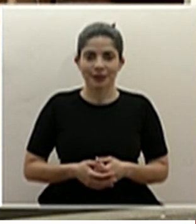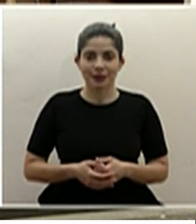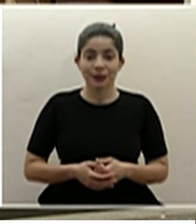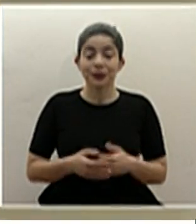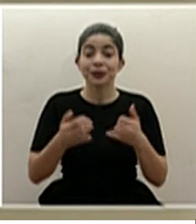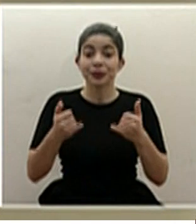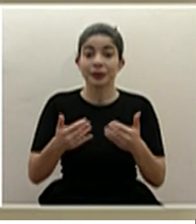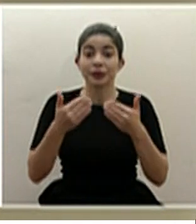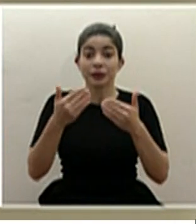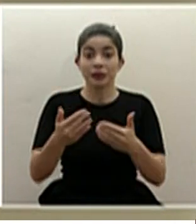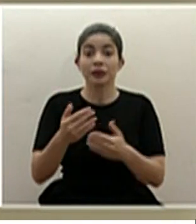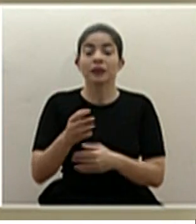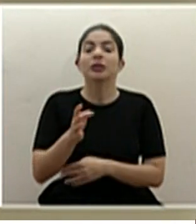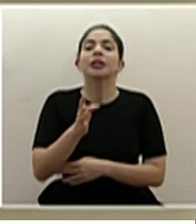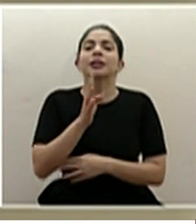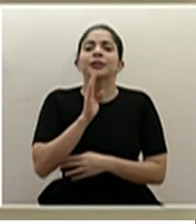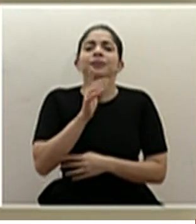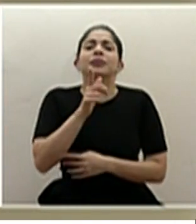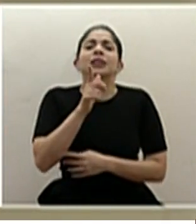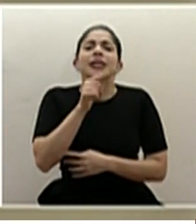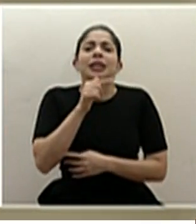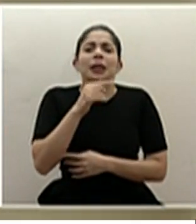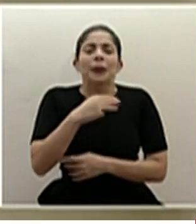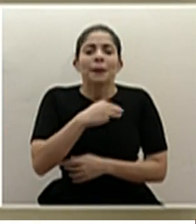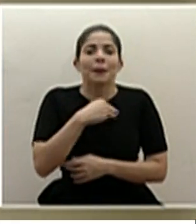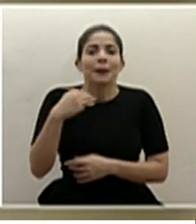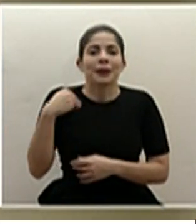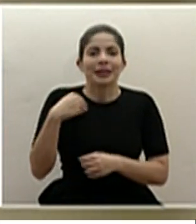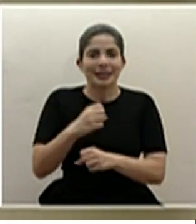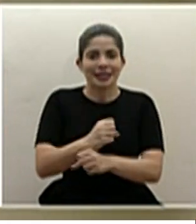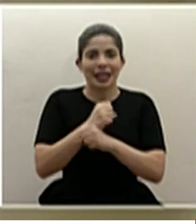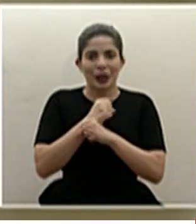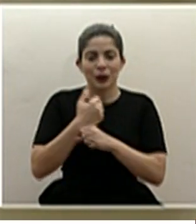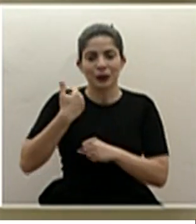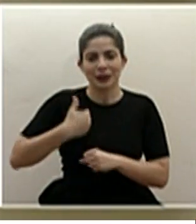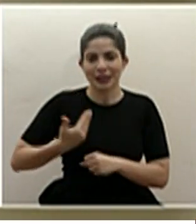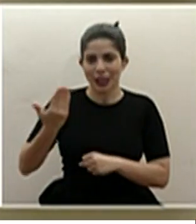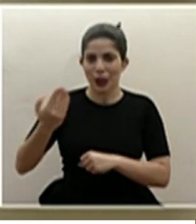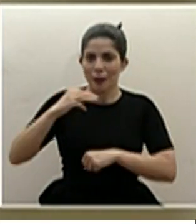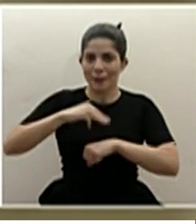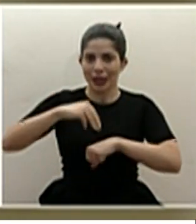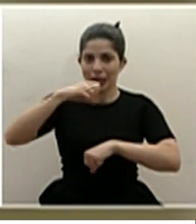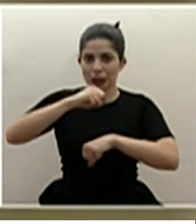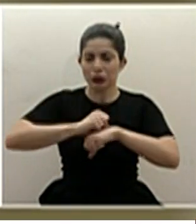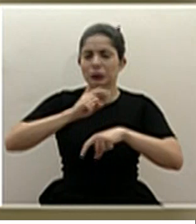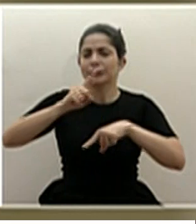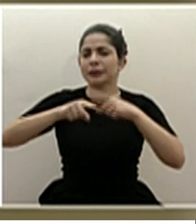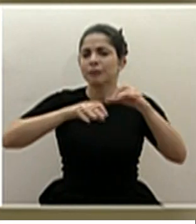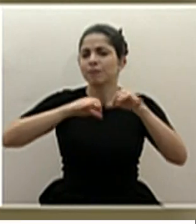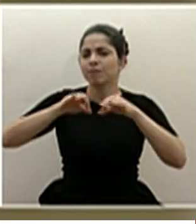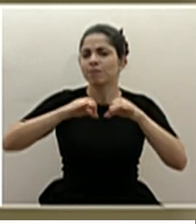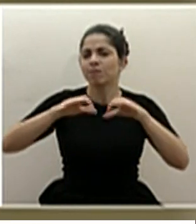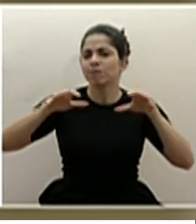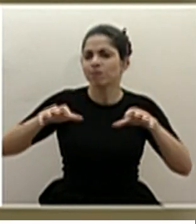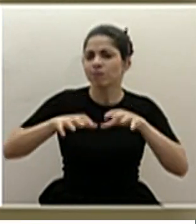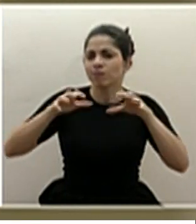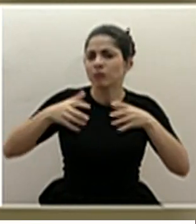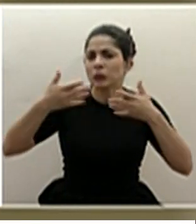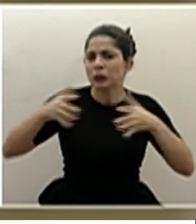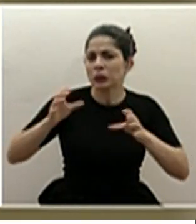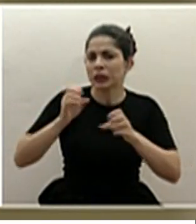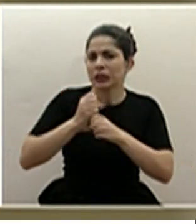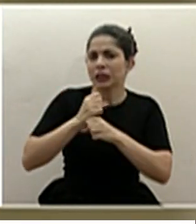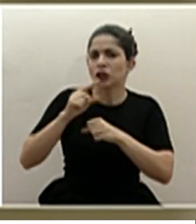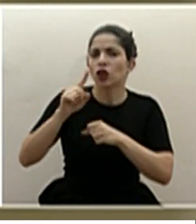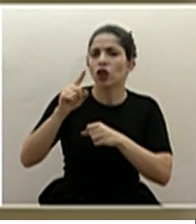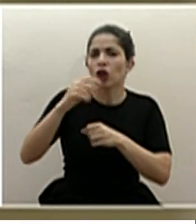A continuación, cedemos el uso de la palabra al ministro de Seguridad, el señor Michael Soto, quien detallará las acciones realizadas en el